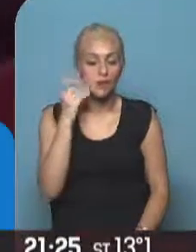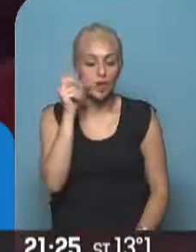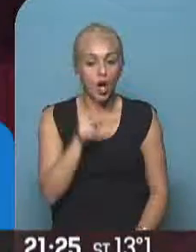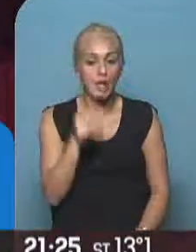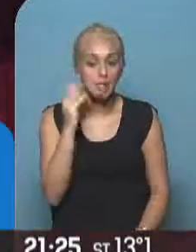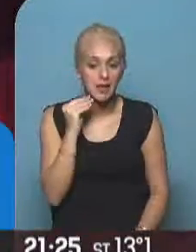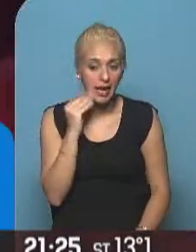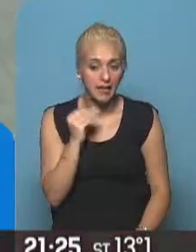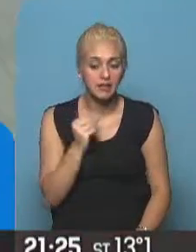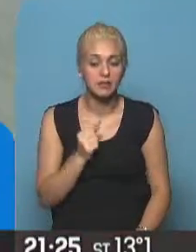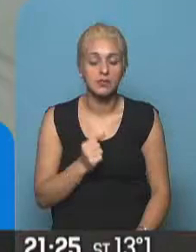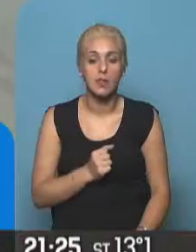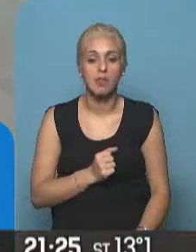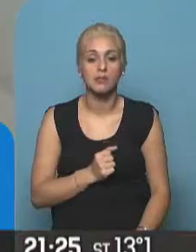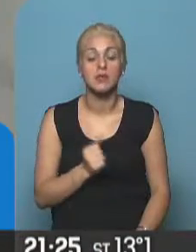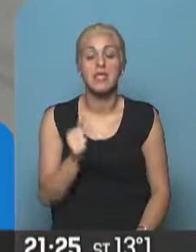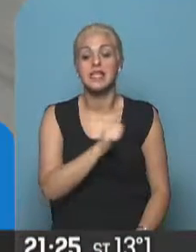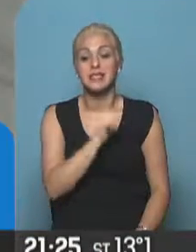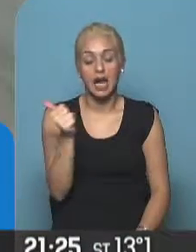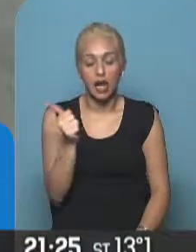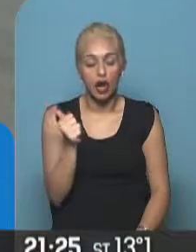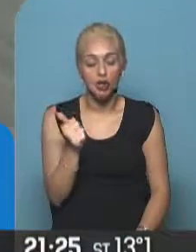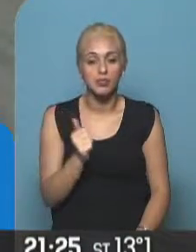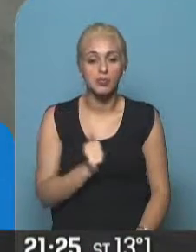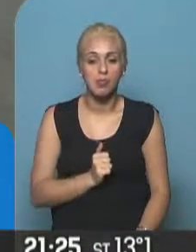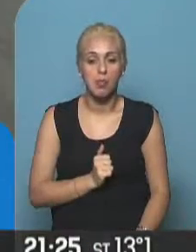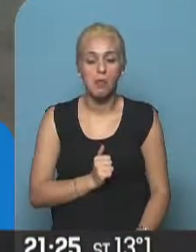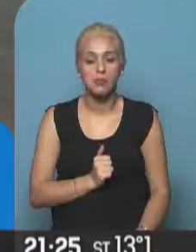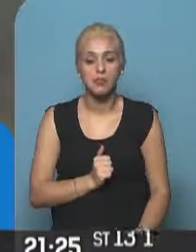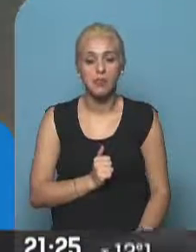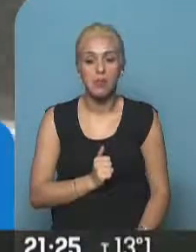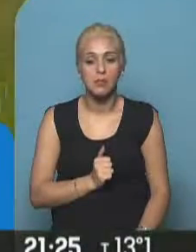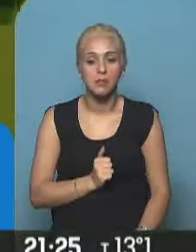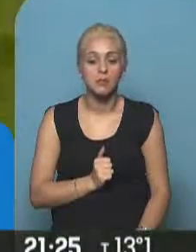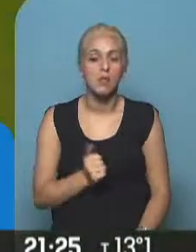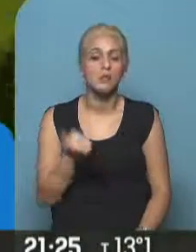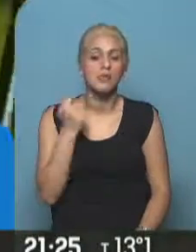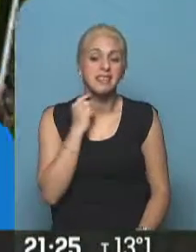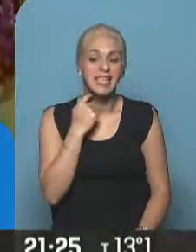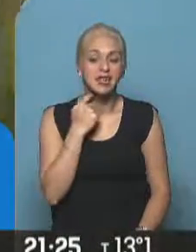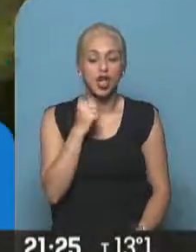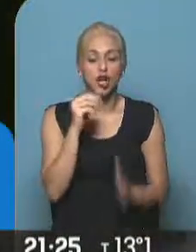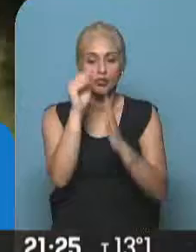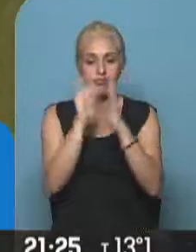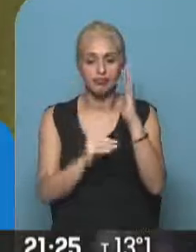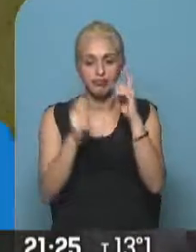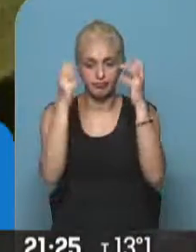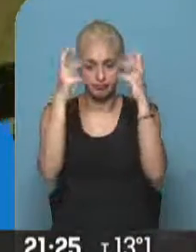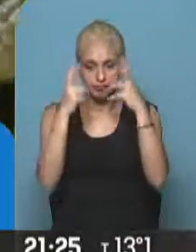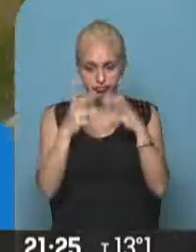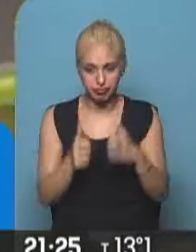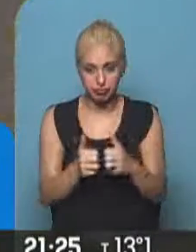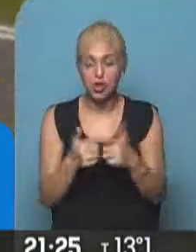Hamilton, tras ganar en Monza, el 13º de los 20 que integran el